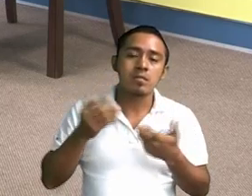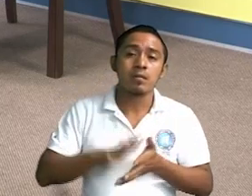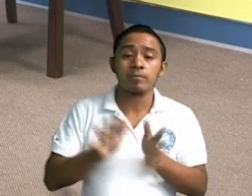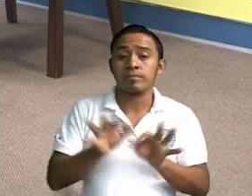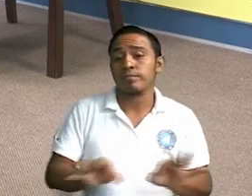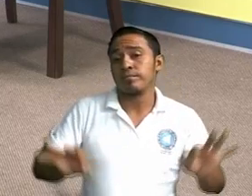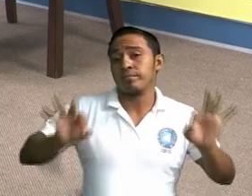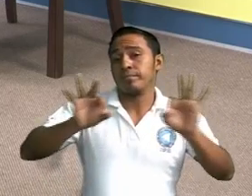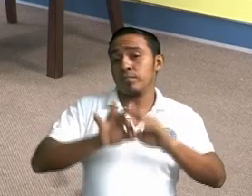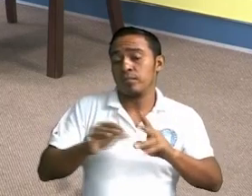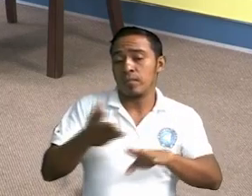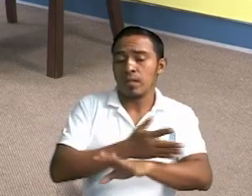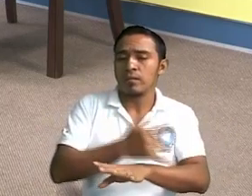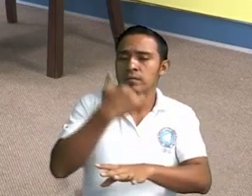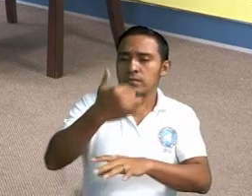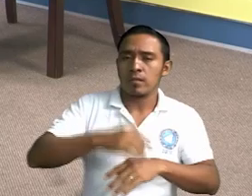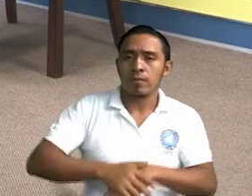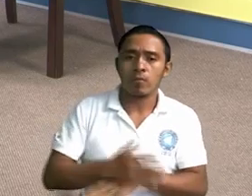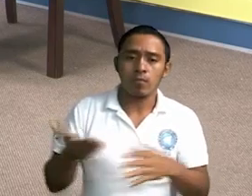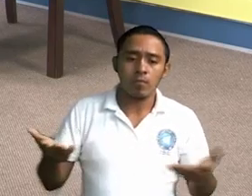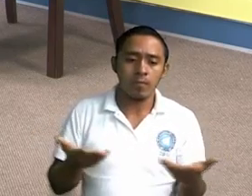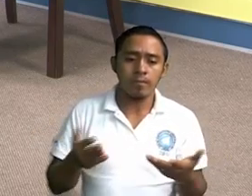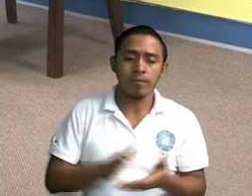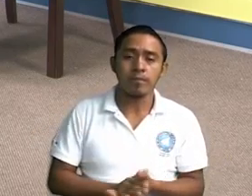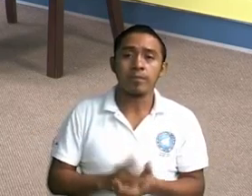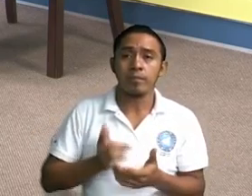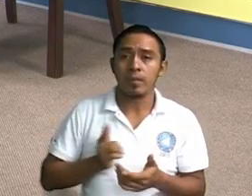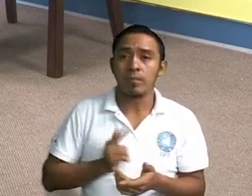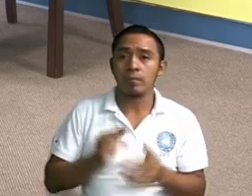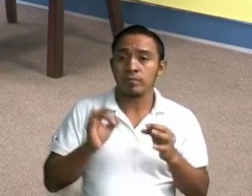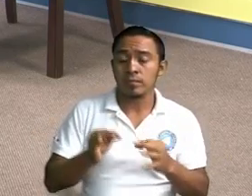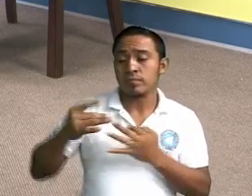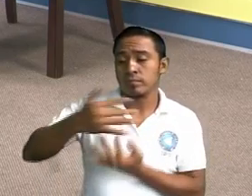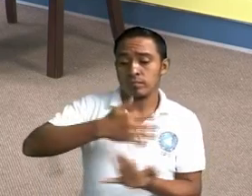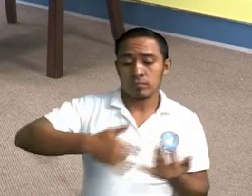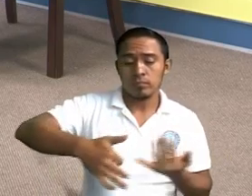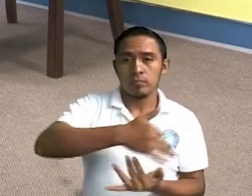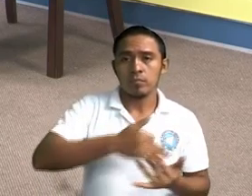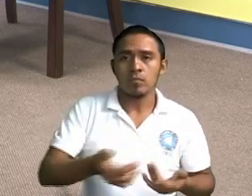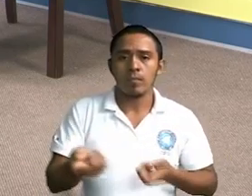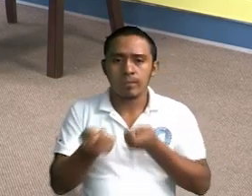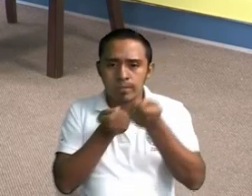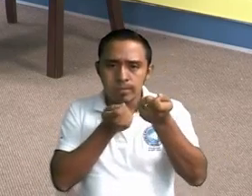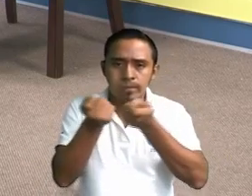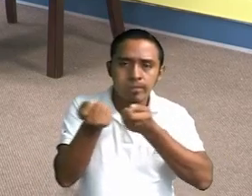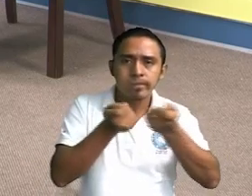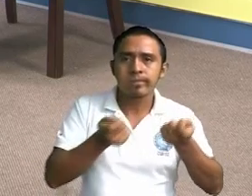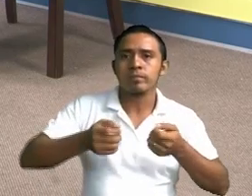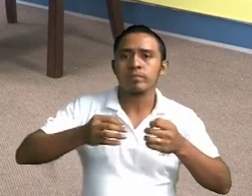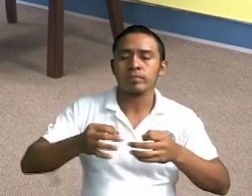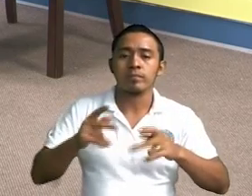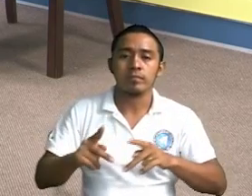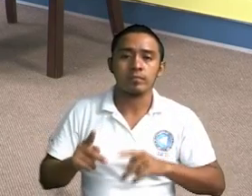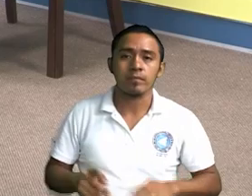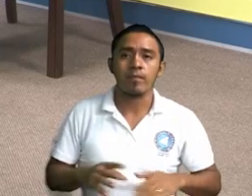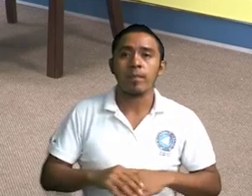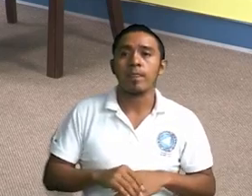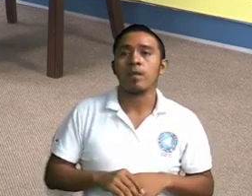importante como les decía anteriormente también que nosotros mantengamos una estrecha relación y un manejo multidisciplinario del paciente